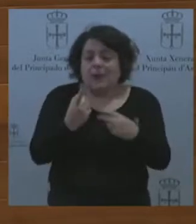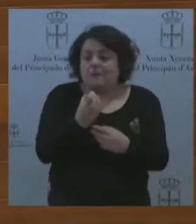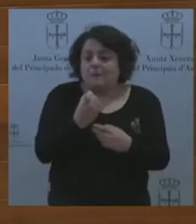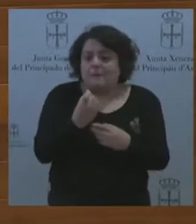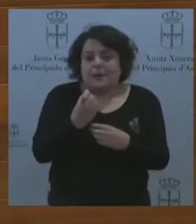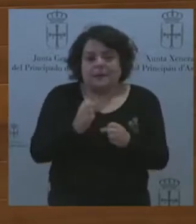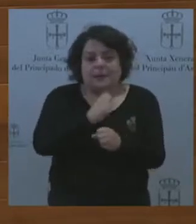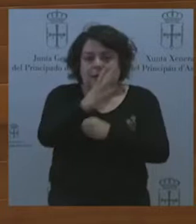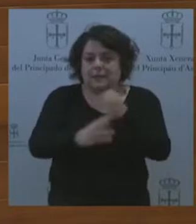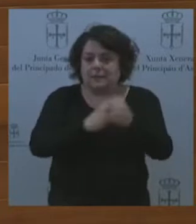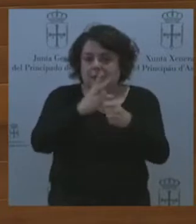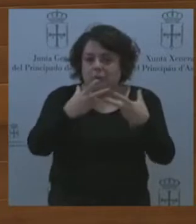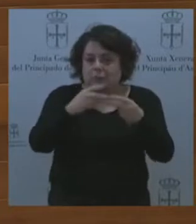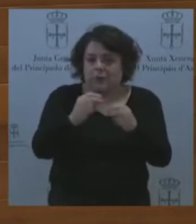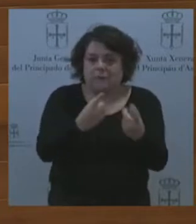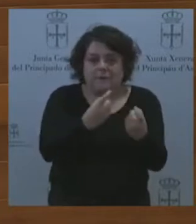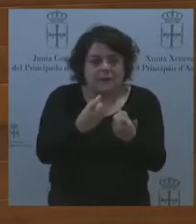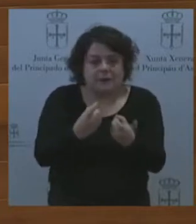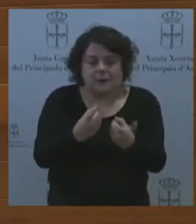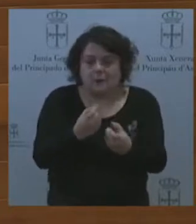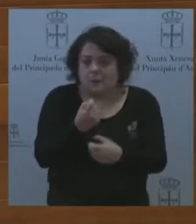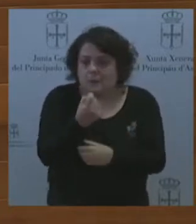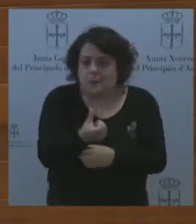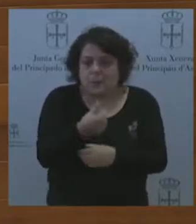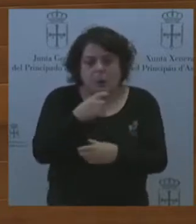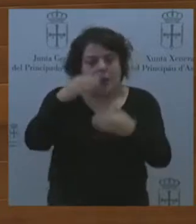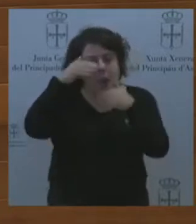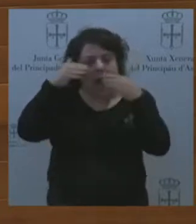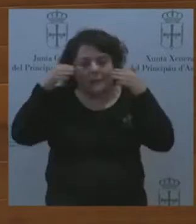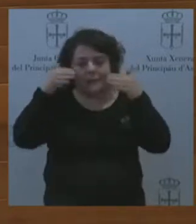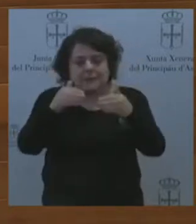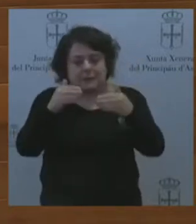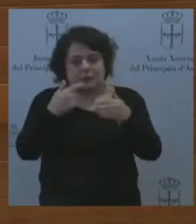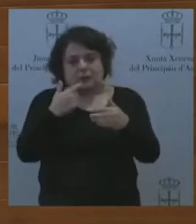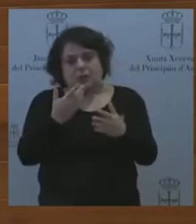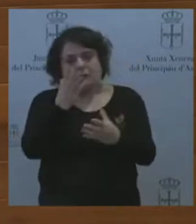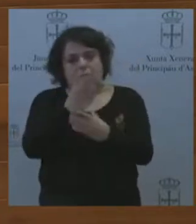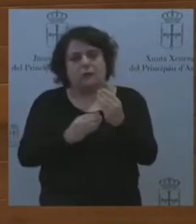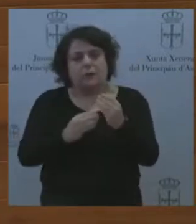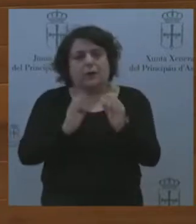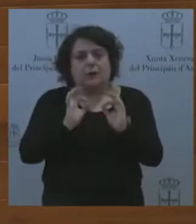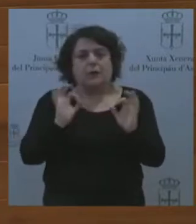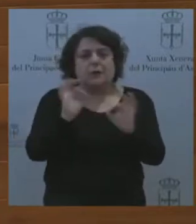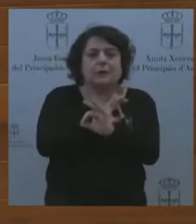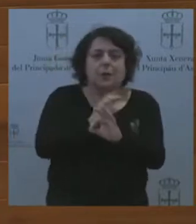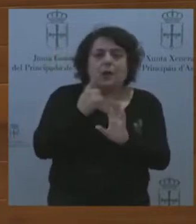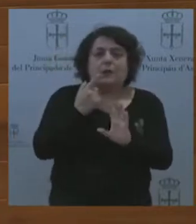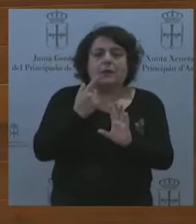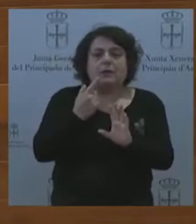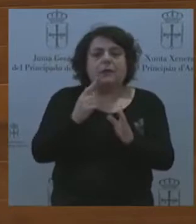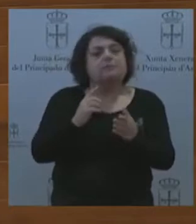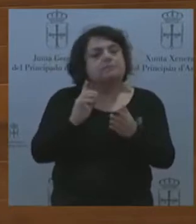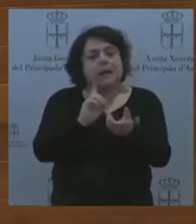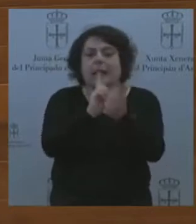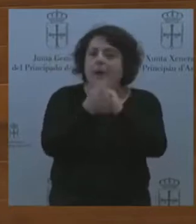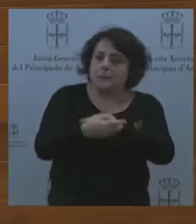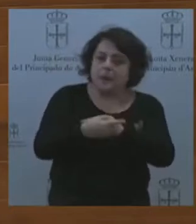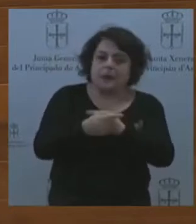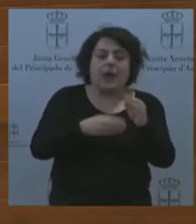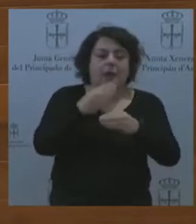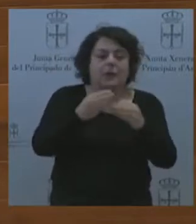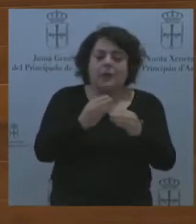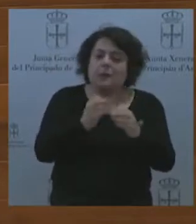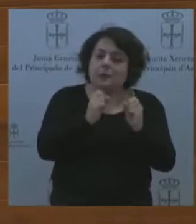hacen, porque como no corrijan, todavía tienen tiempo a hacerlo mucho peor. Y solo una cosa más, de lo que sí estamos seguros en